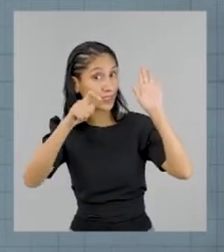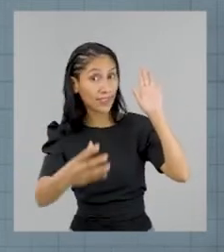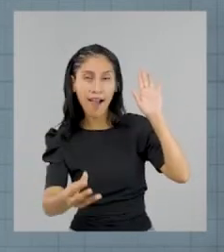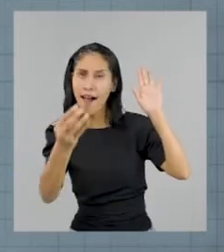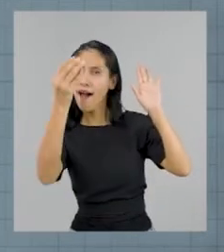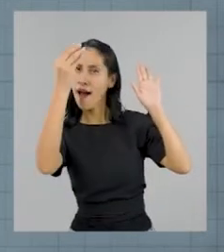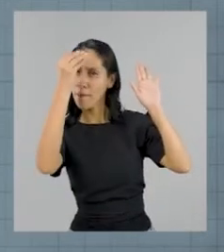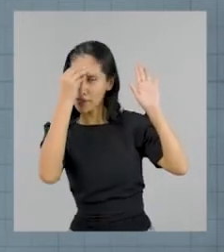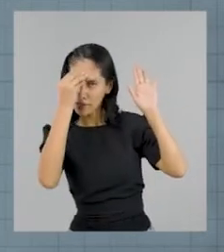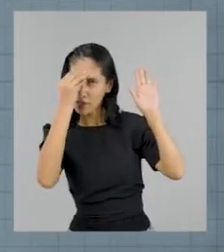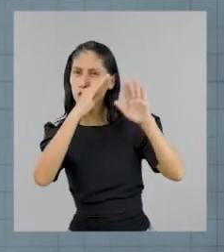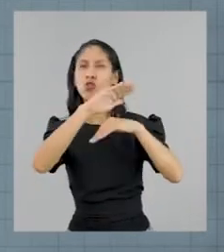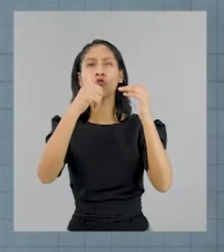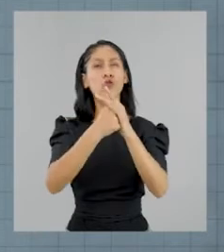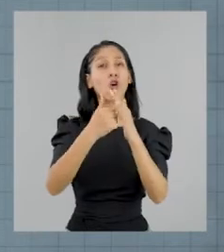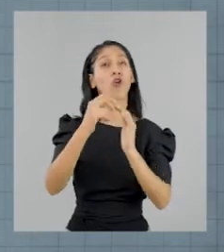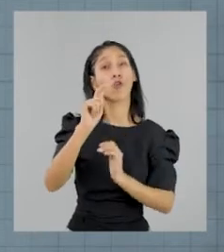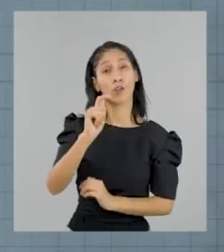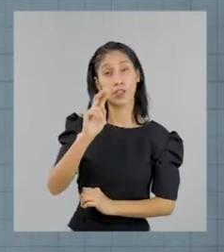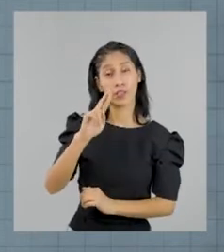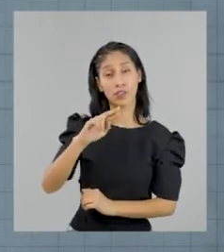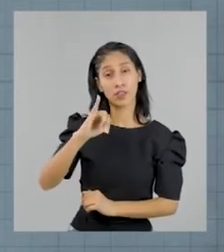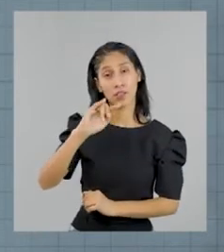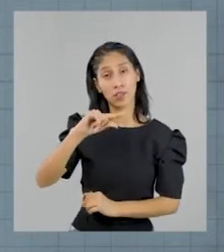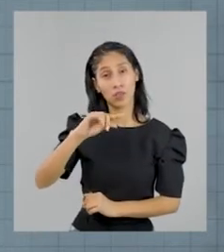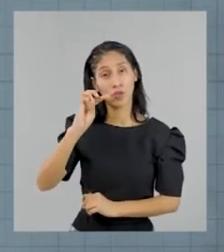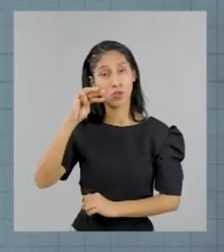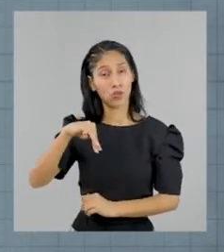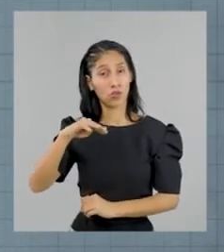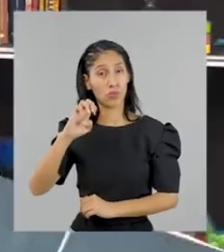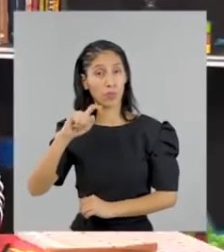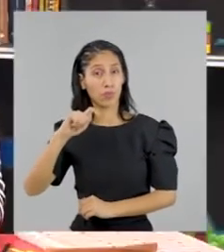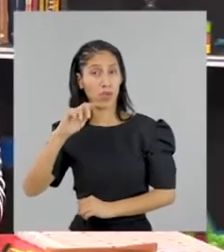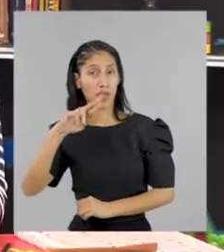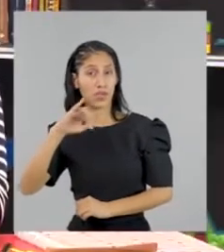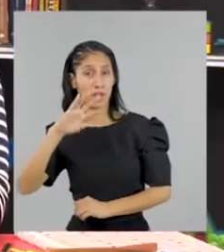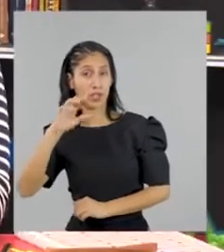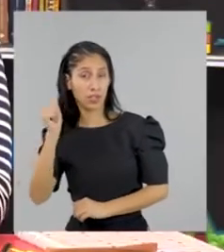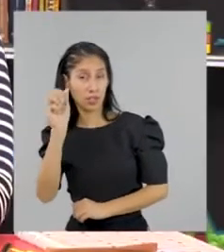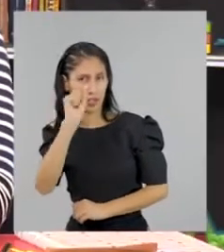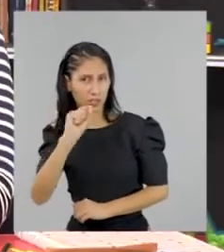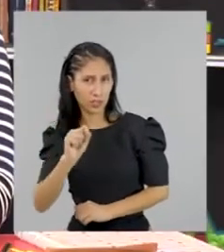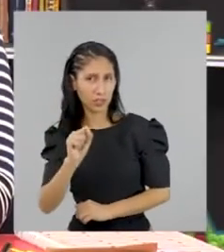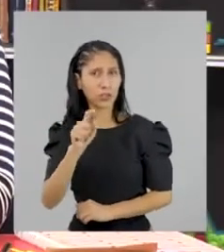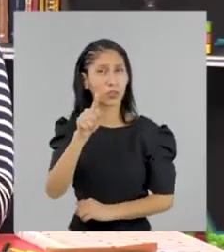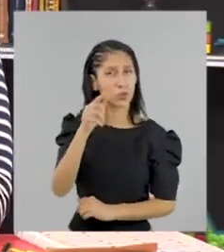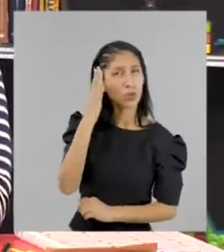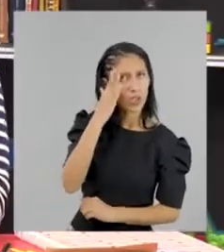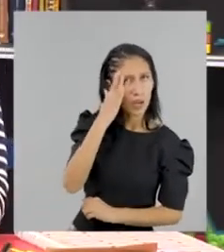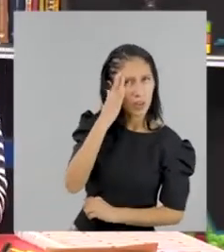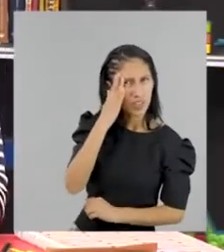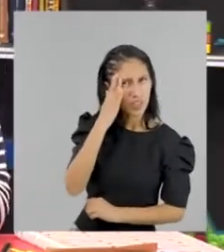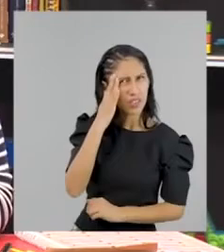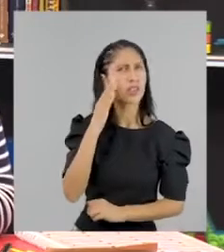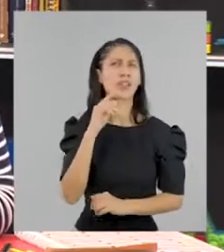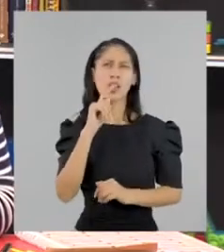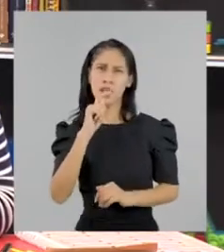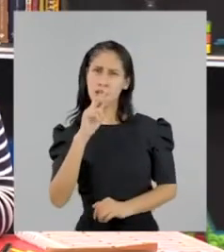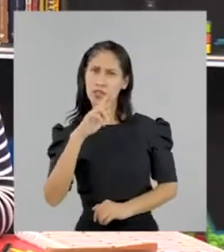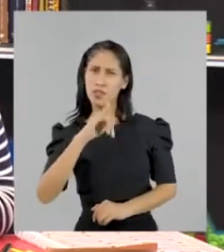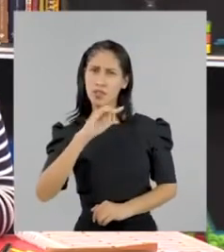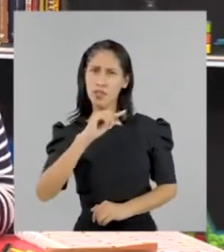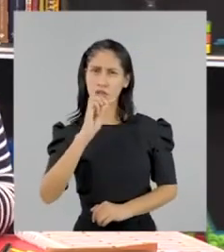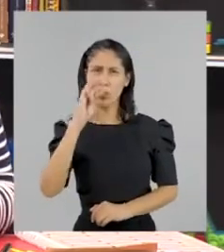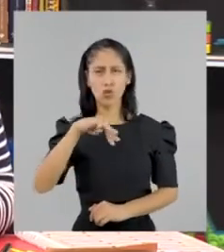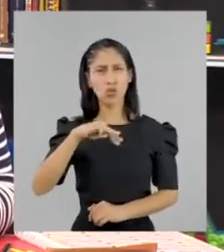necesario aprender las razones trigonométricas de los ángulos notables. ¿Te gustaría saber quién es el padre de la